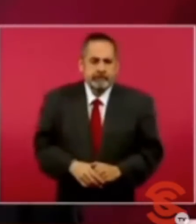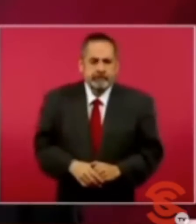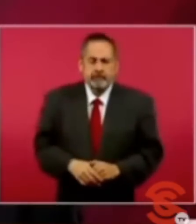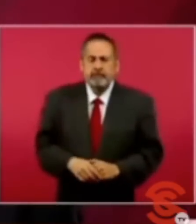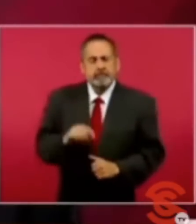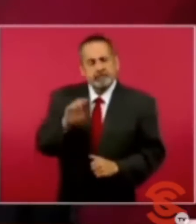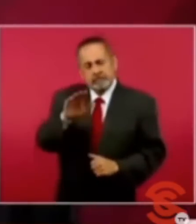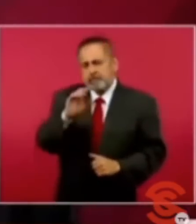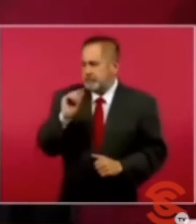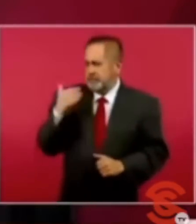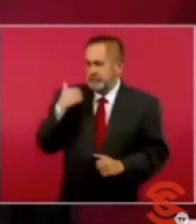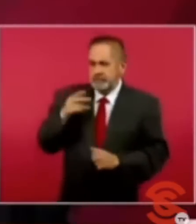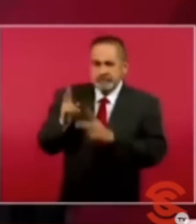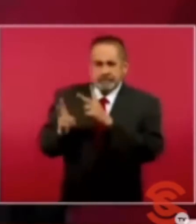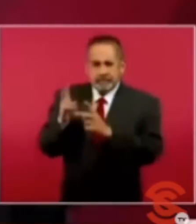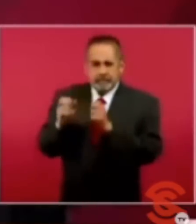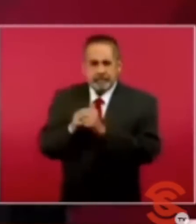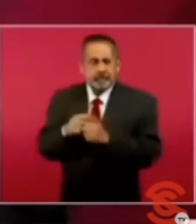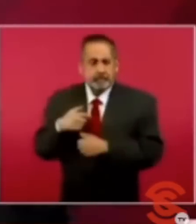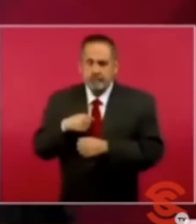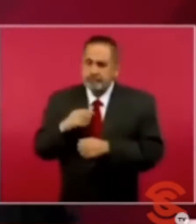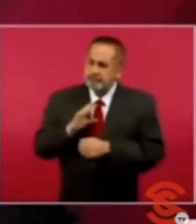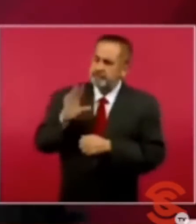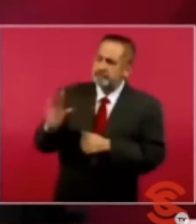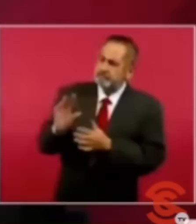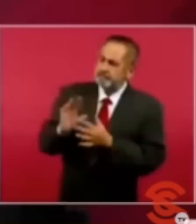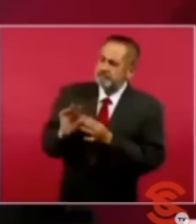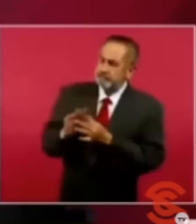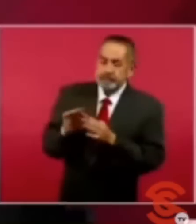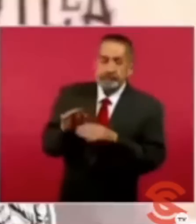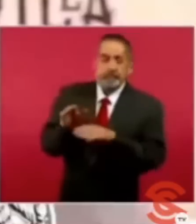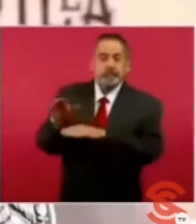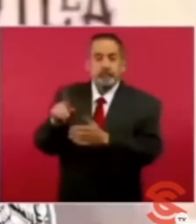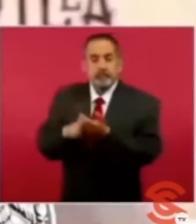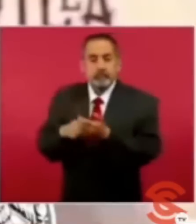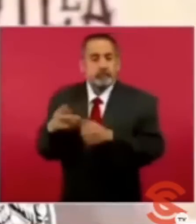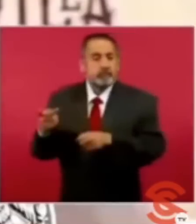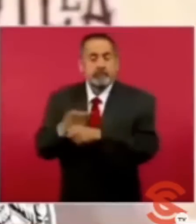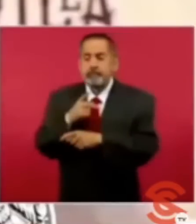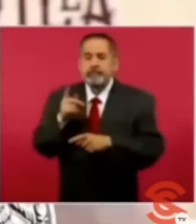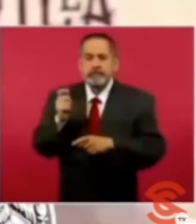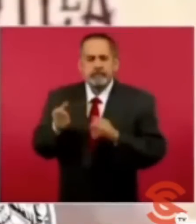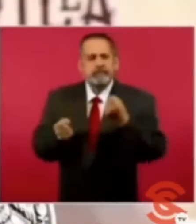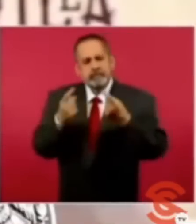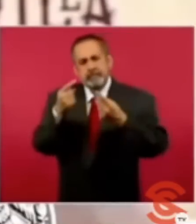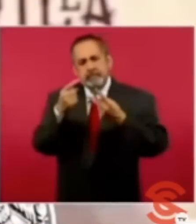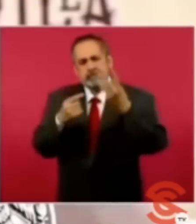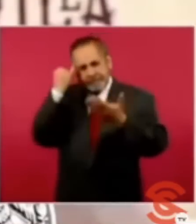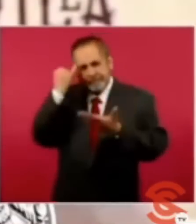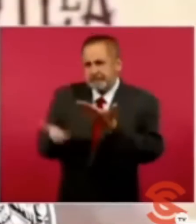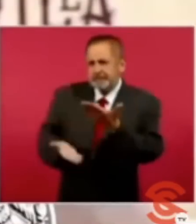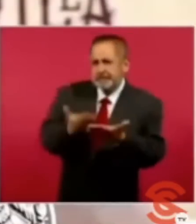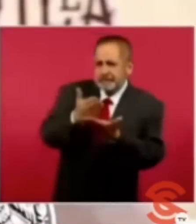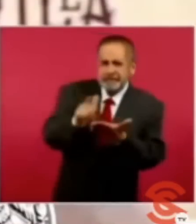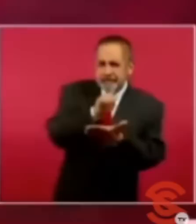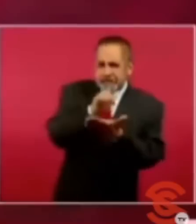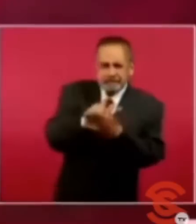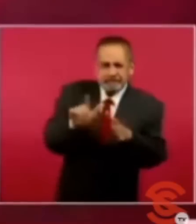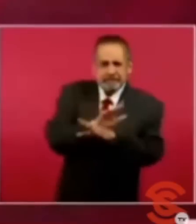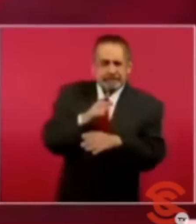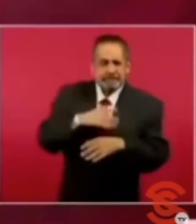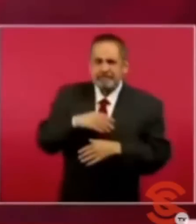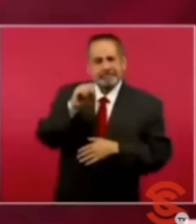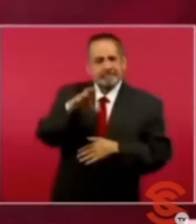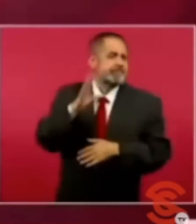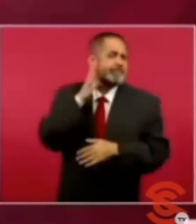estos días. Yo, por ejemplo, le comentaba del estatus que guardaban algunas iniciativas que se enviaron